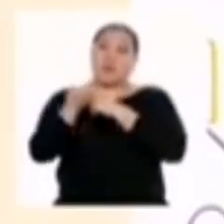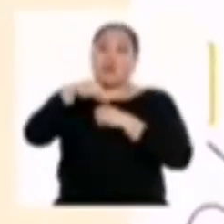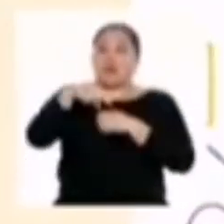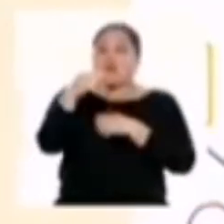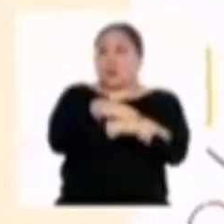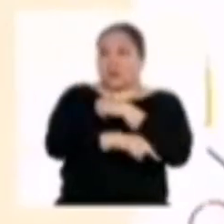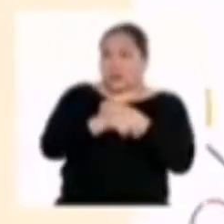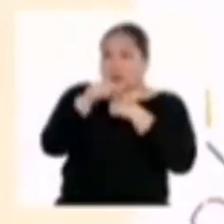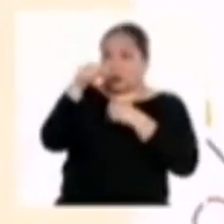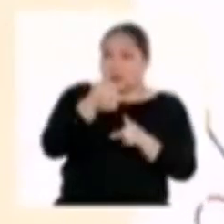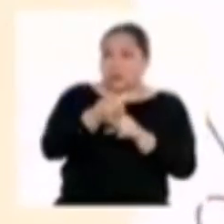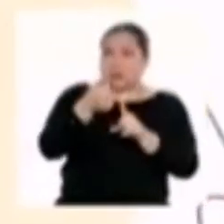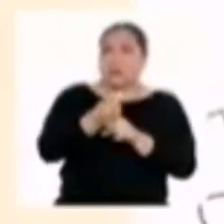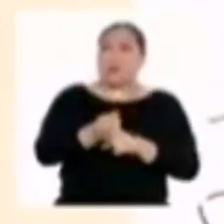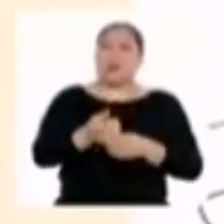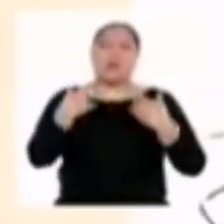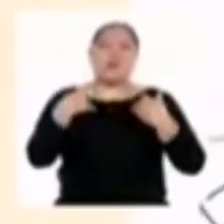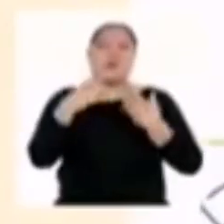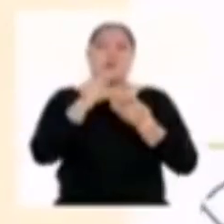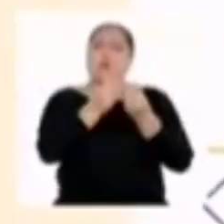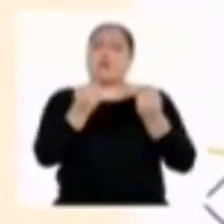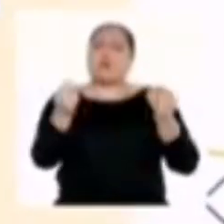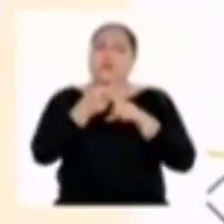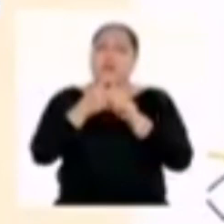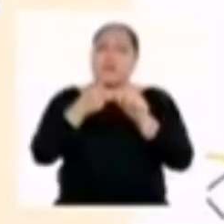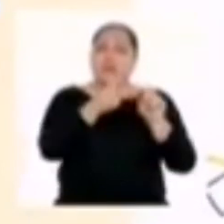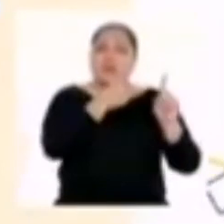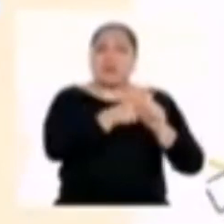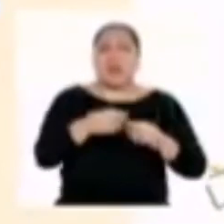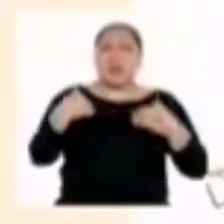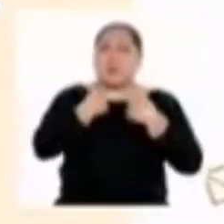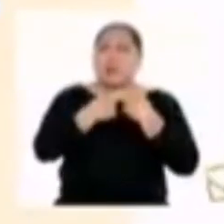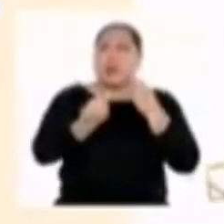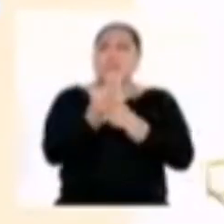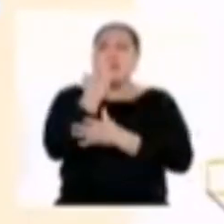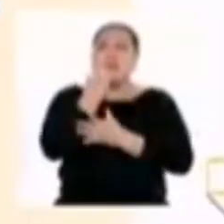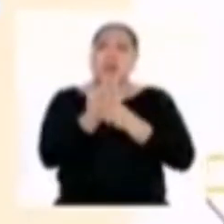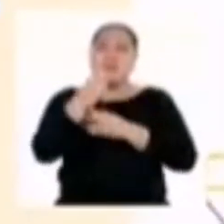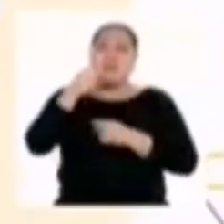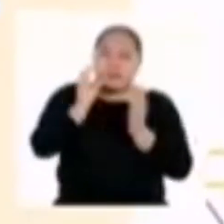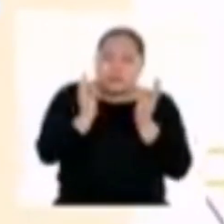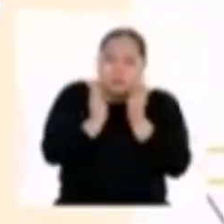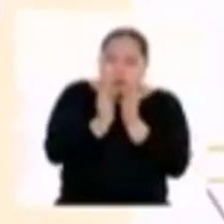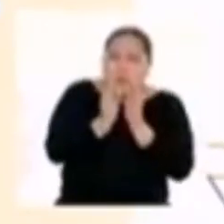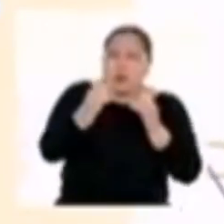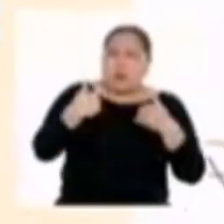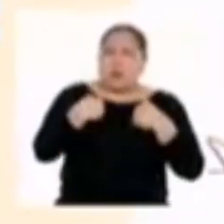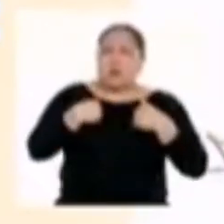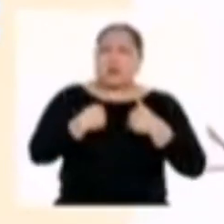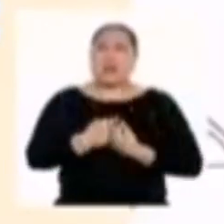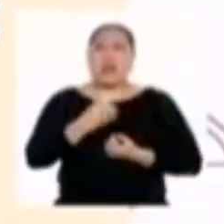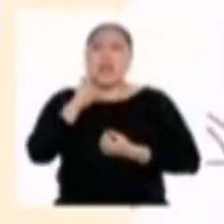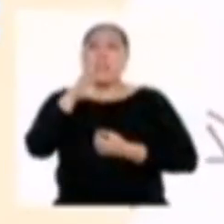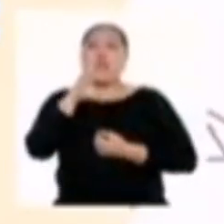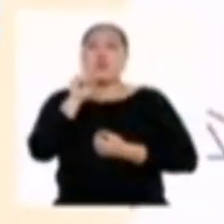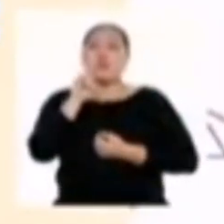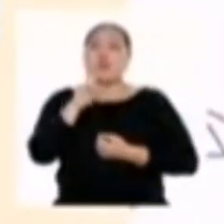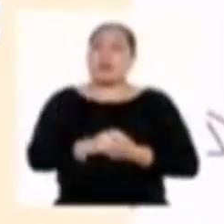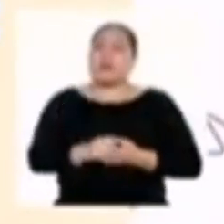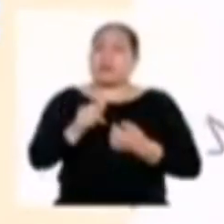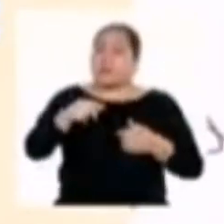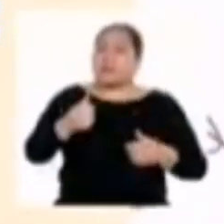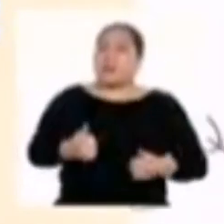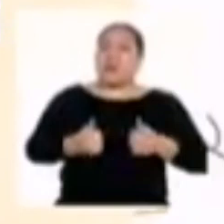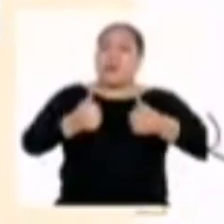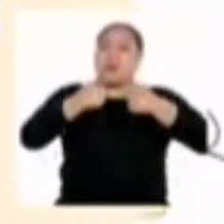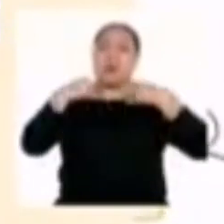gran biodiversidad. Animales, plantas, microorganismos, ecosistemas. Todo ello contribuye a que tengamos una vida sana y en